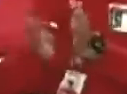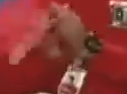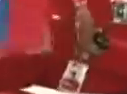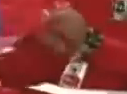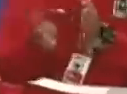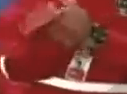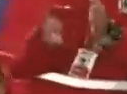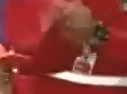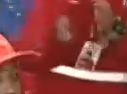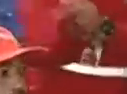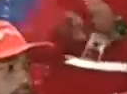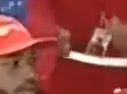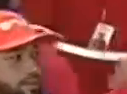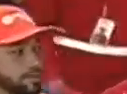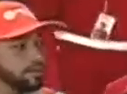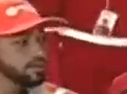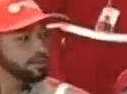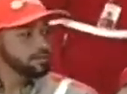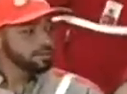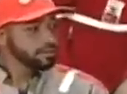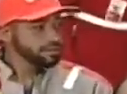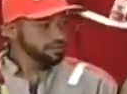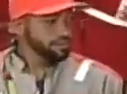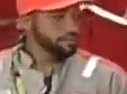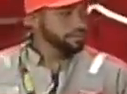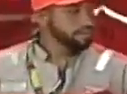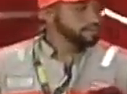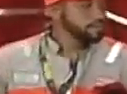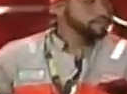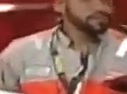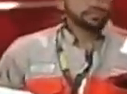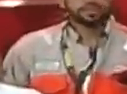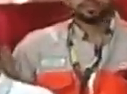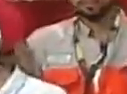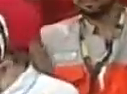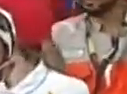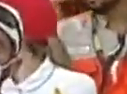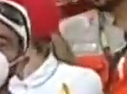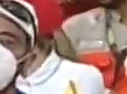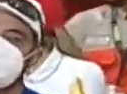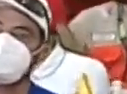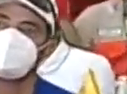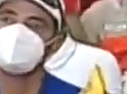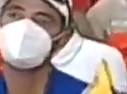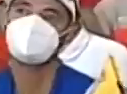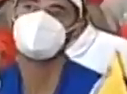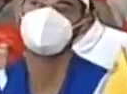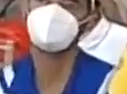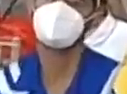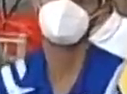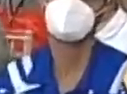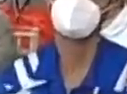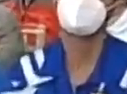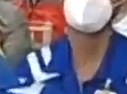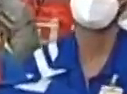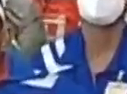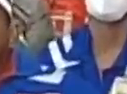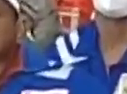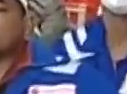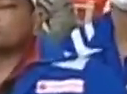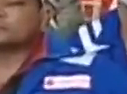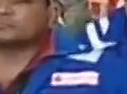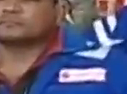ellos aprendiendo en la refinería, en el CRP. Y quiero rendir tributo hoy a la memoria de muchos